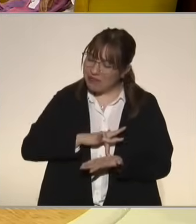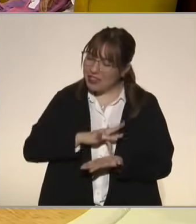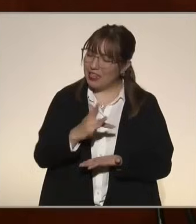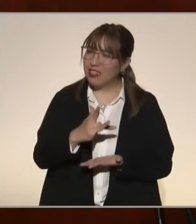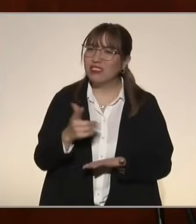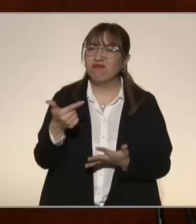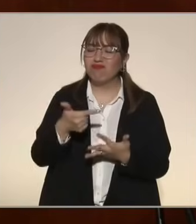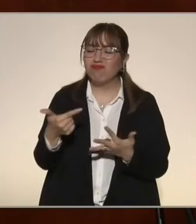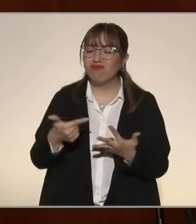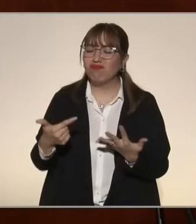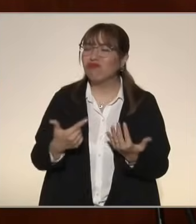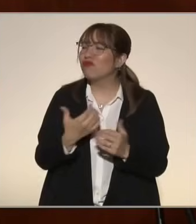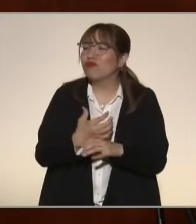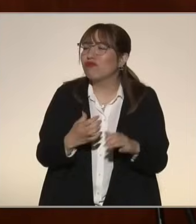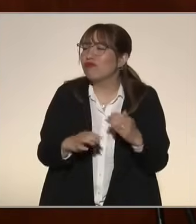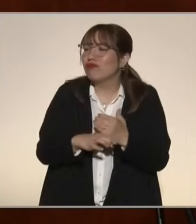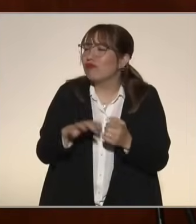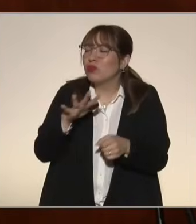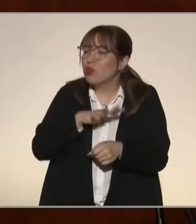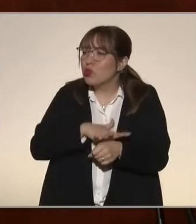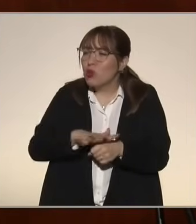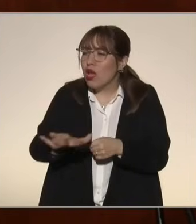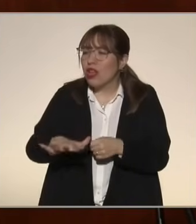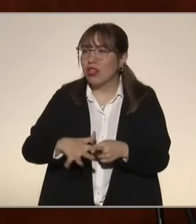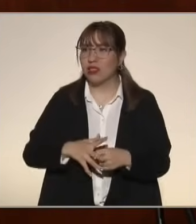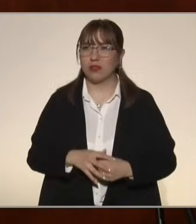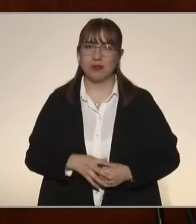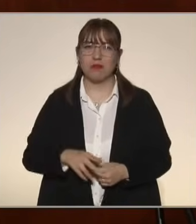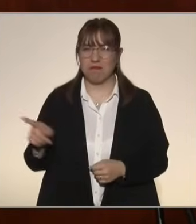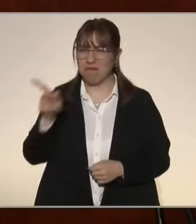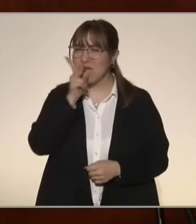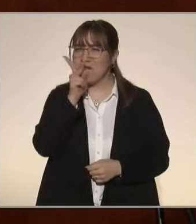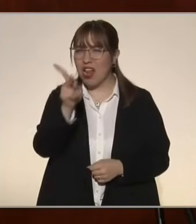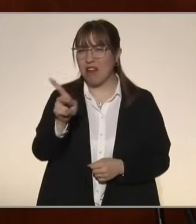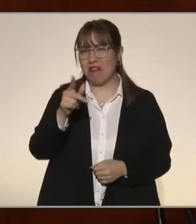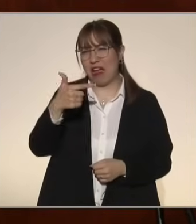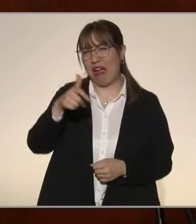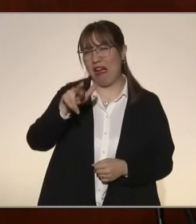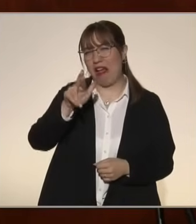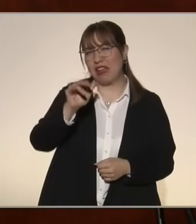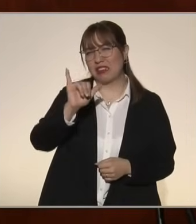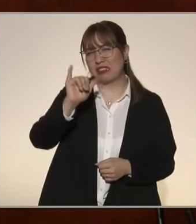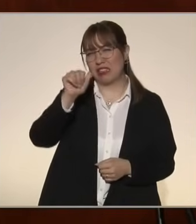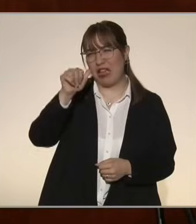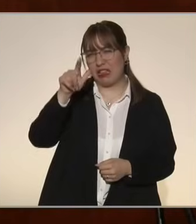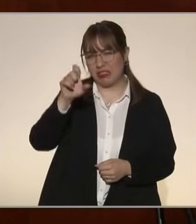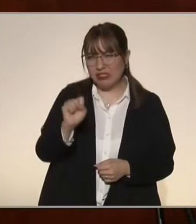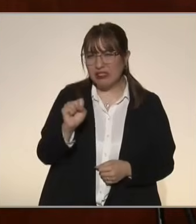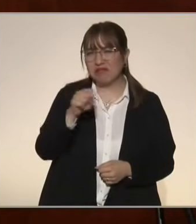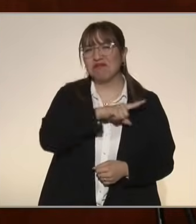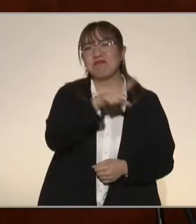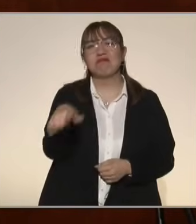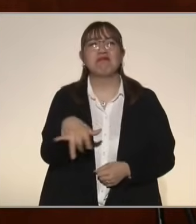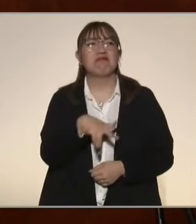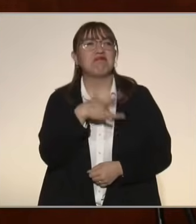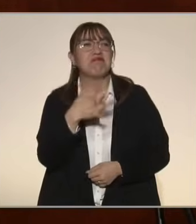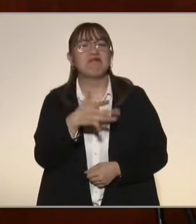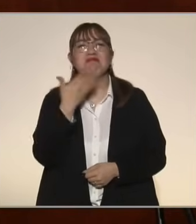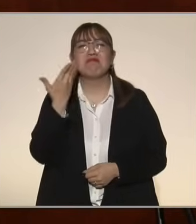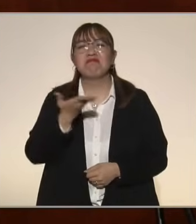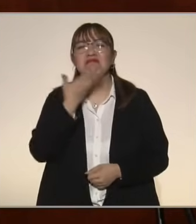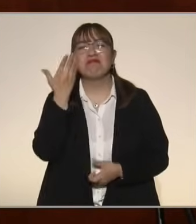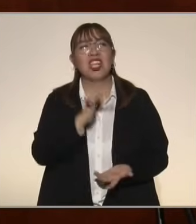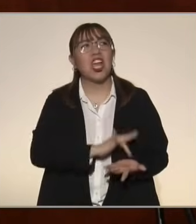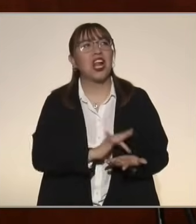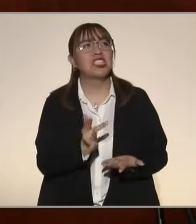cosas agradecer. Porque aunque parece que es una palabra que nosotros estamos acostumbrados a sentir, a decir y a expresar,